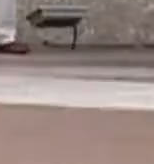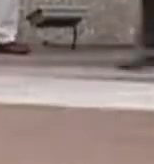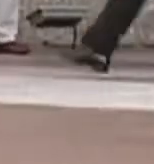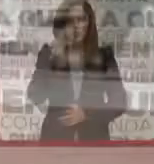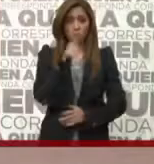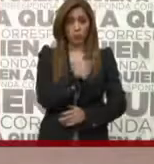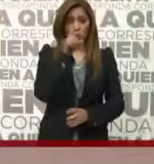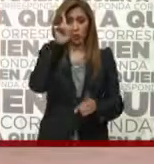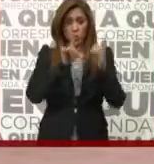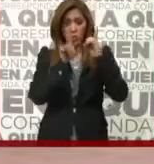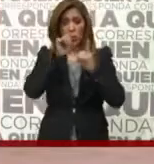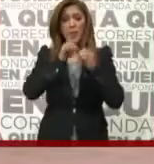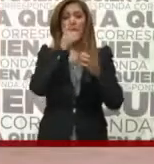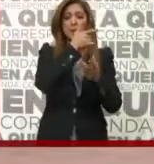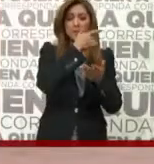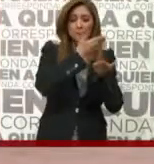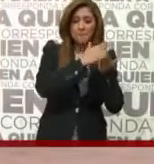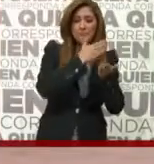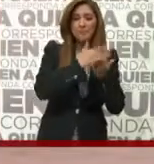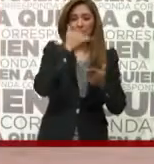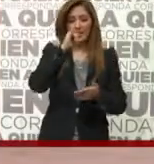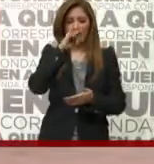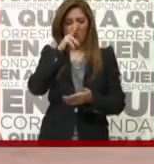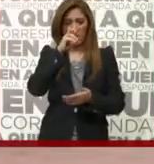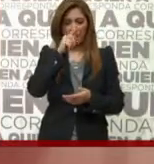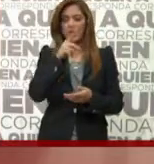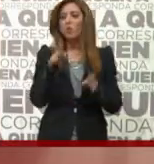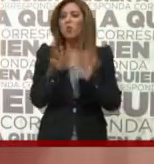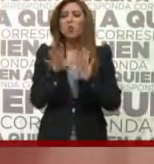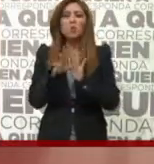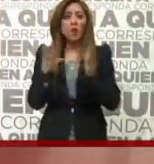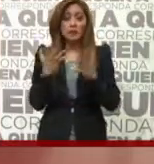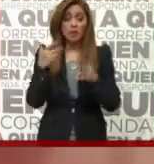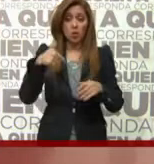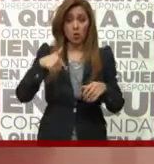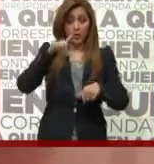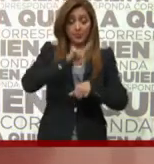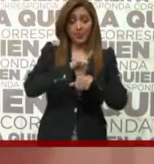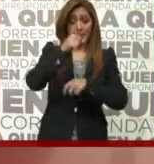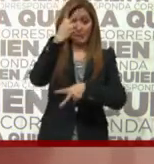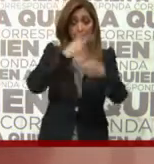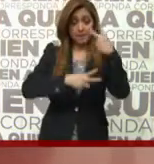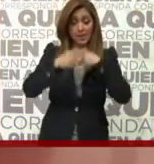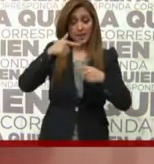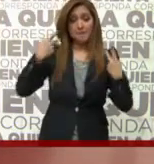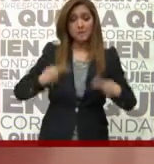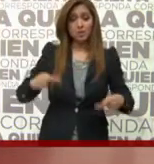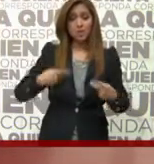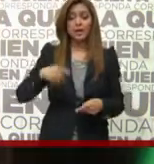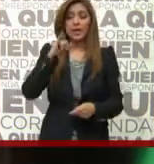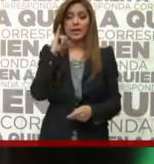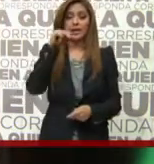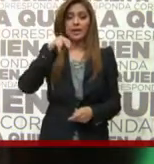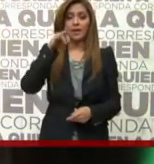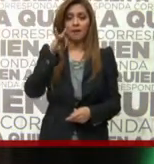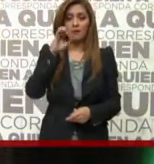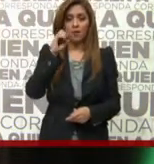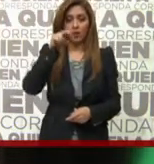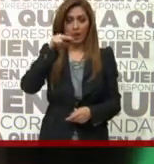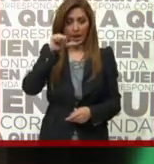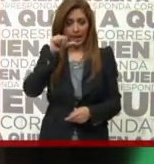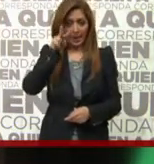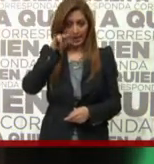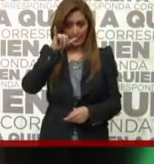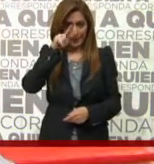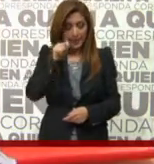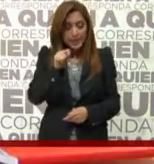Si tienes dudas sobre tu crédito de Infonavit o no sabes cómo tramitarlo, hoy nos acompañará personal del Instituto de Fondo Nacional de Vivienda para los